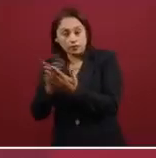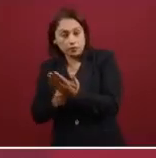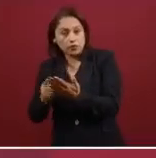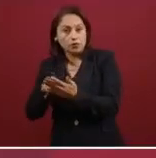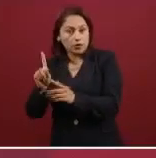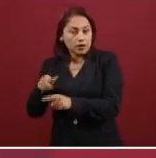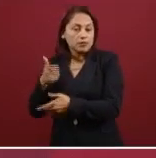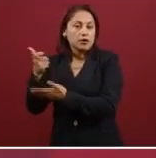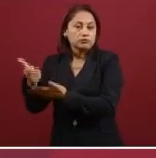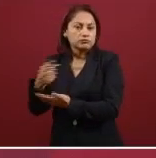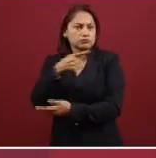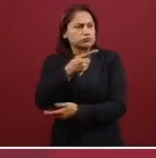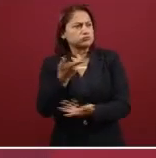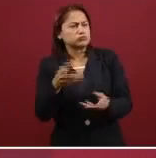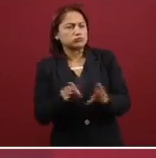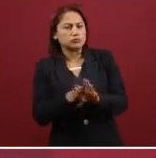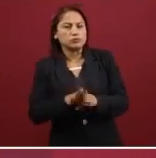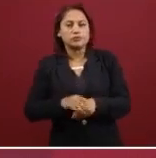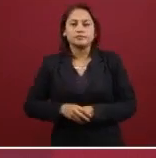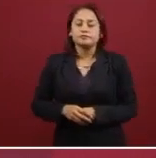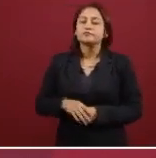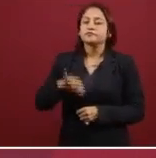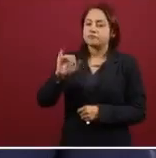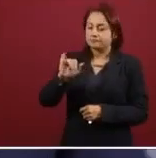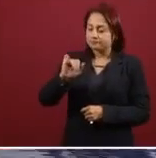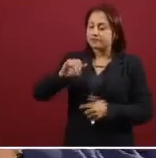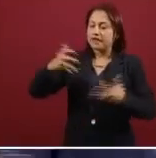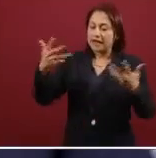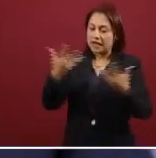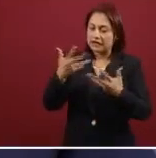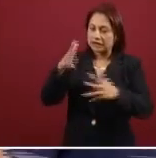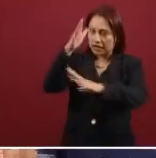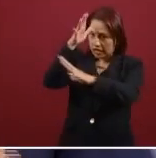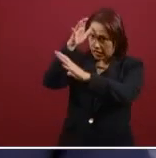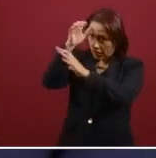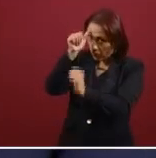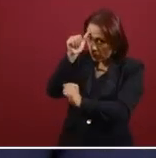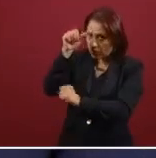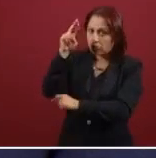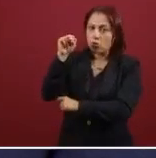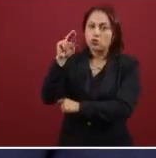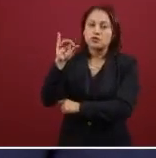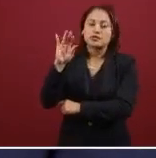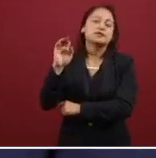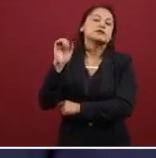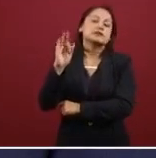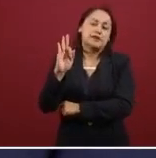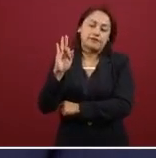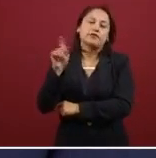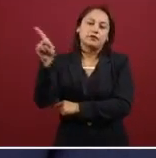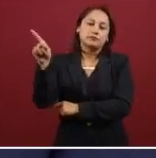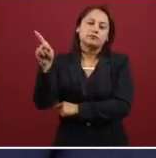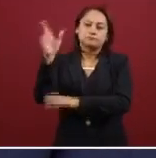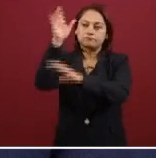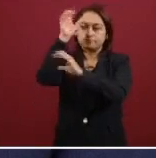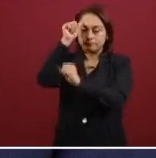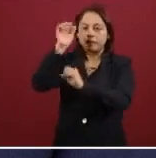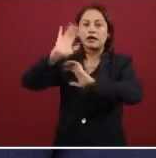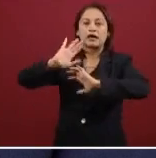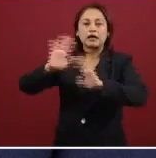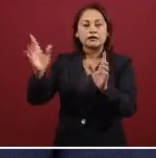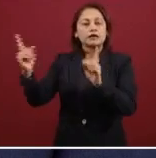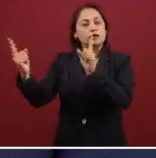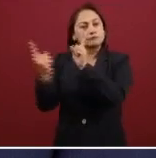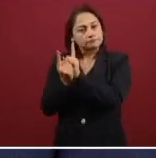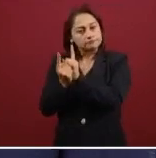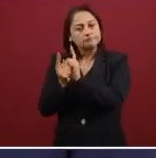es un acuerdo, un convenio con UNICEF. Ya se llevó a cabo este encuentro